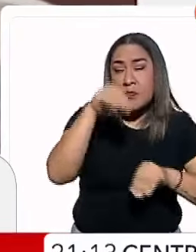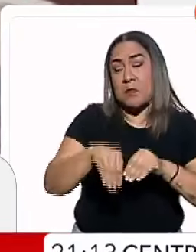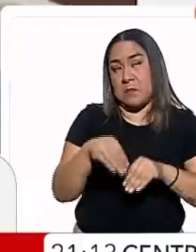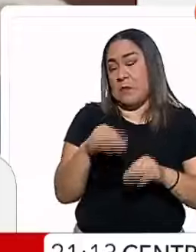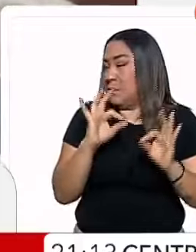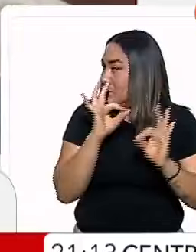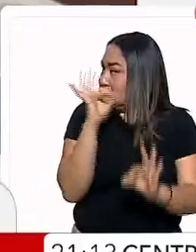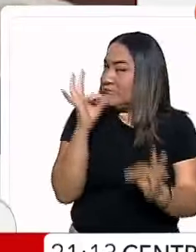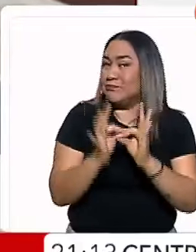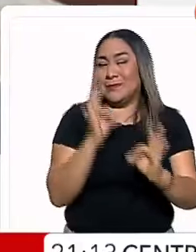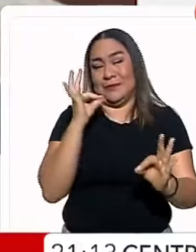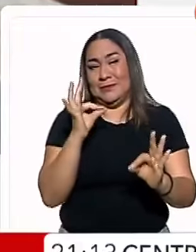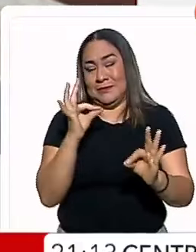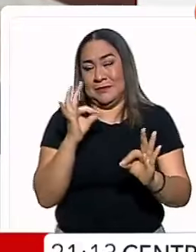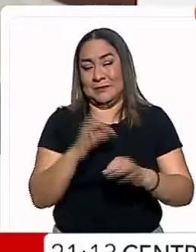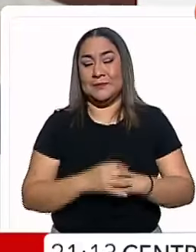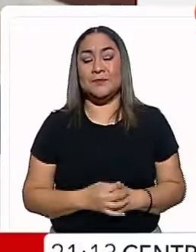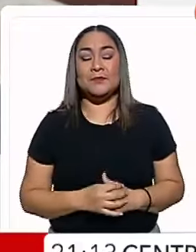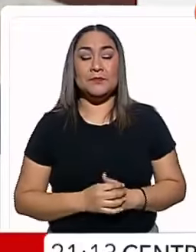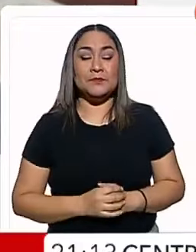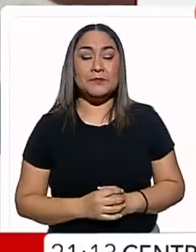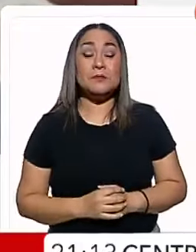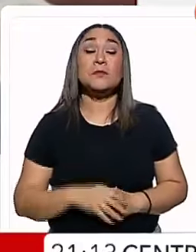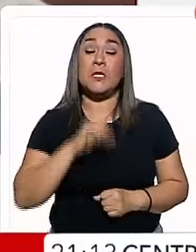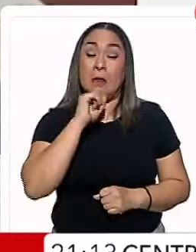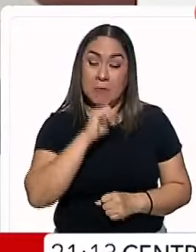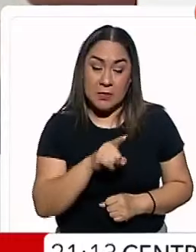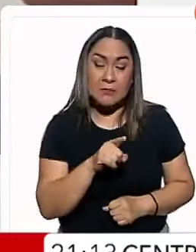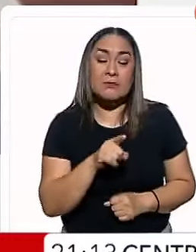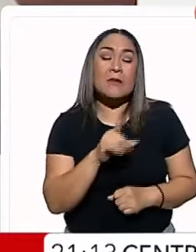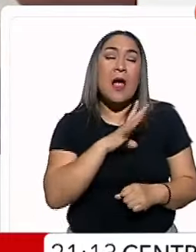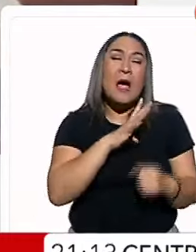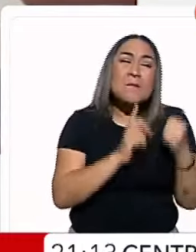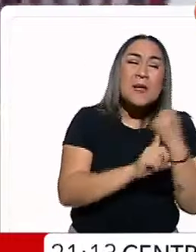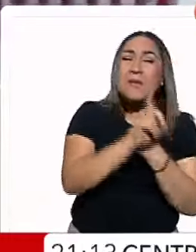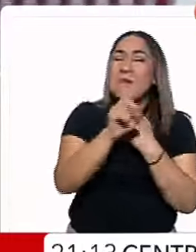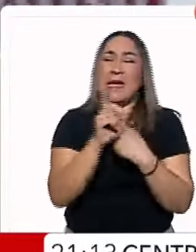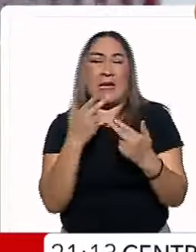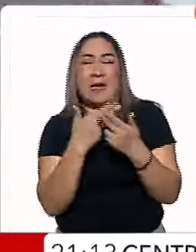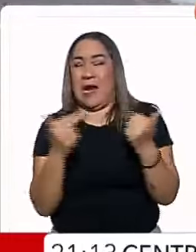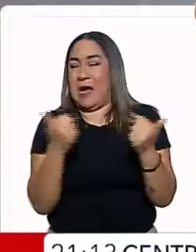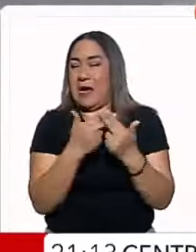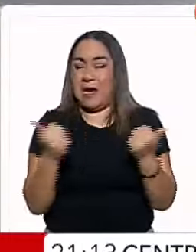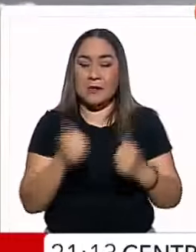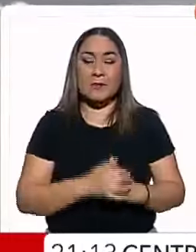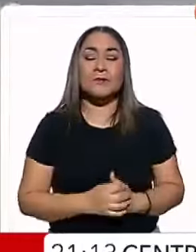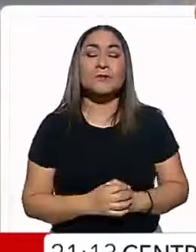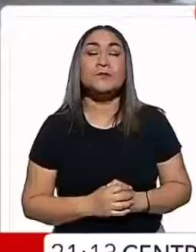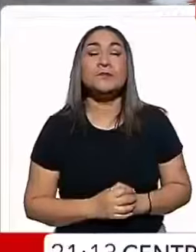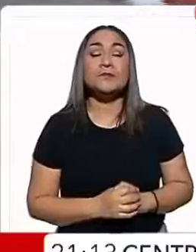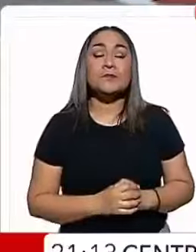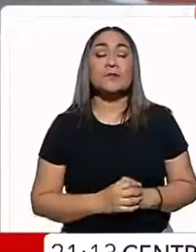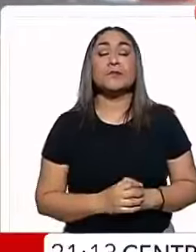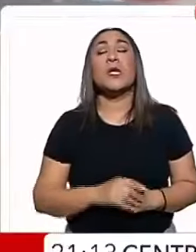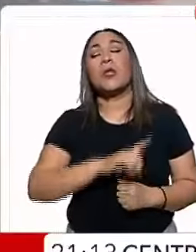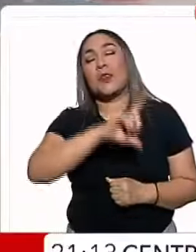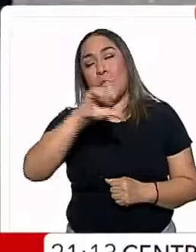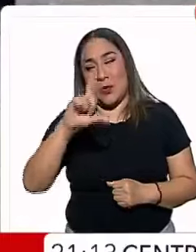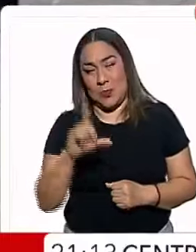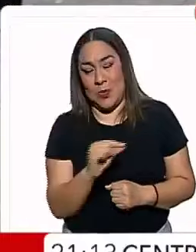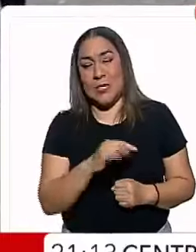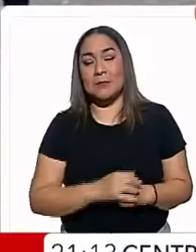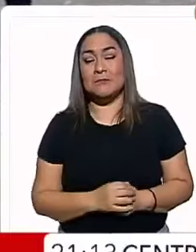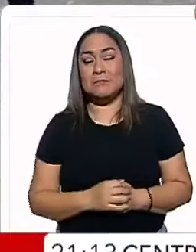salga conforme a los registros y se vaya a ningún tipo de sonido. Palabras de las que más adelante